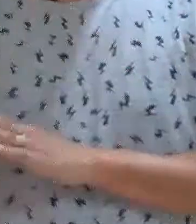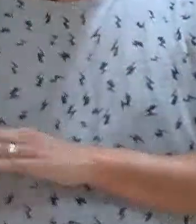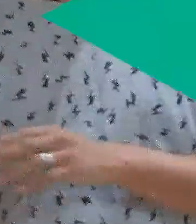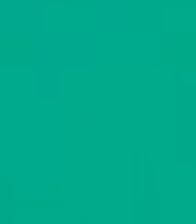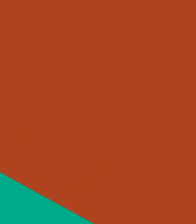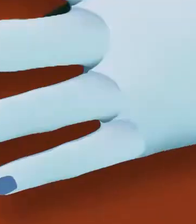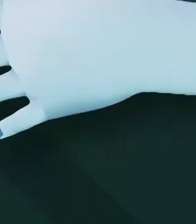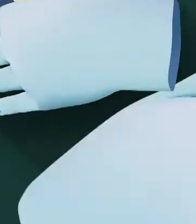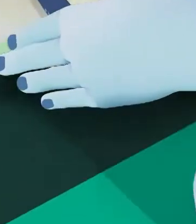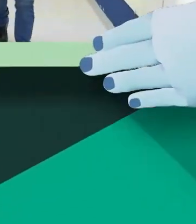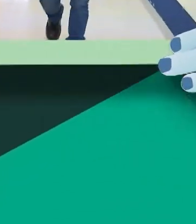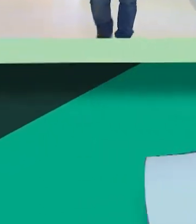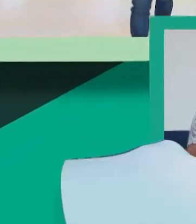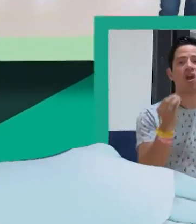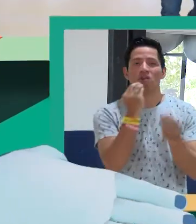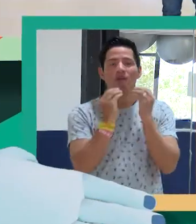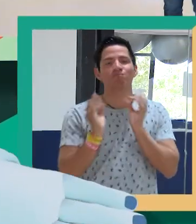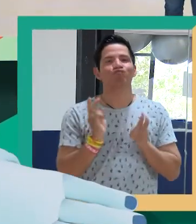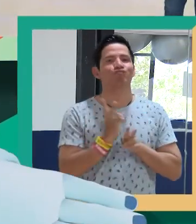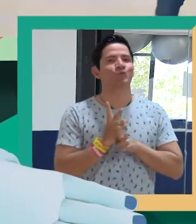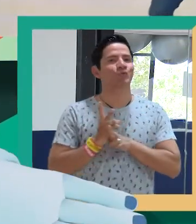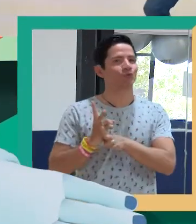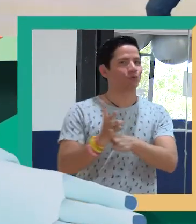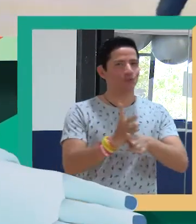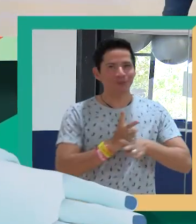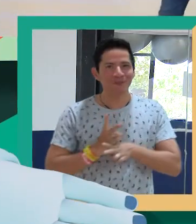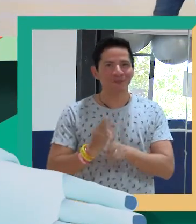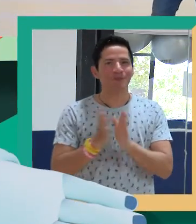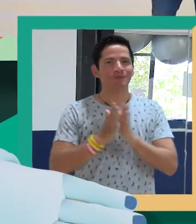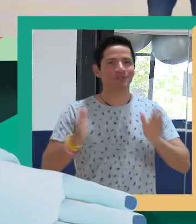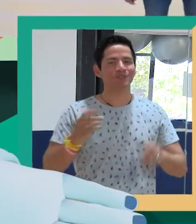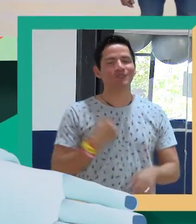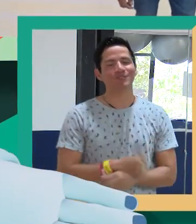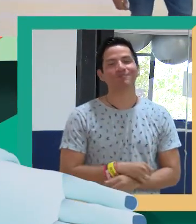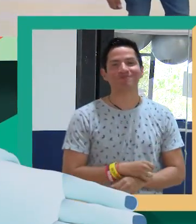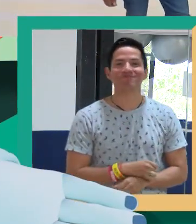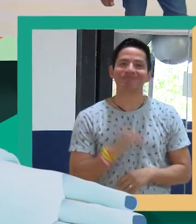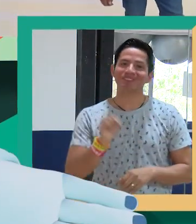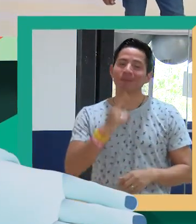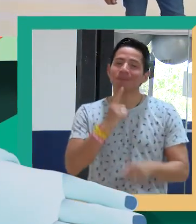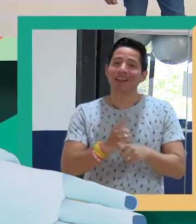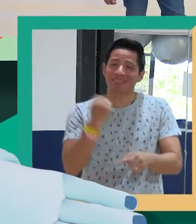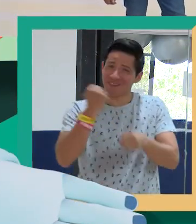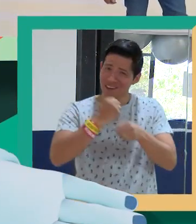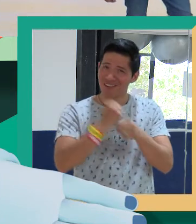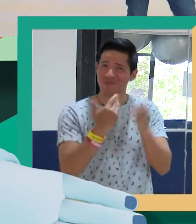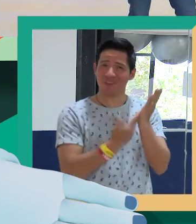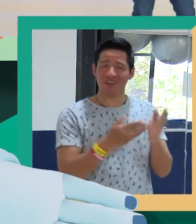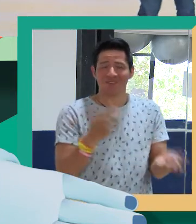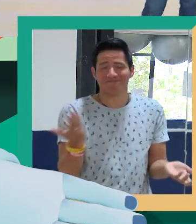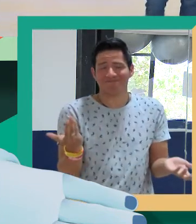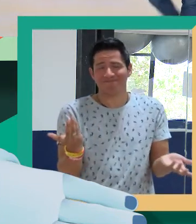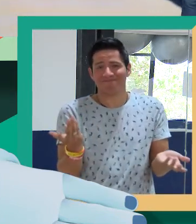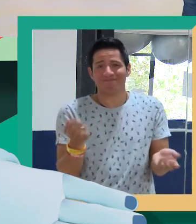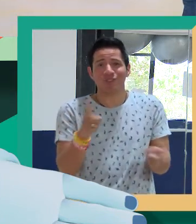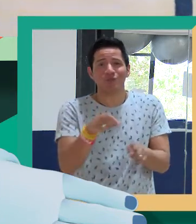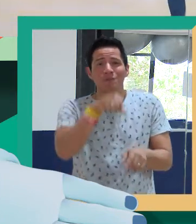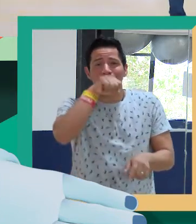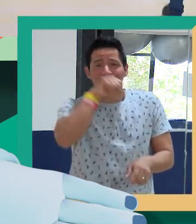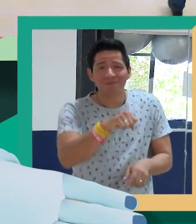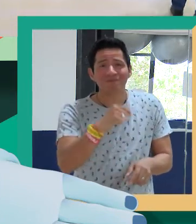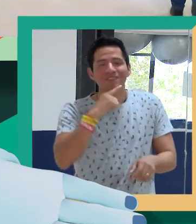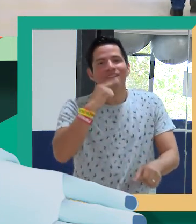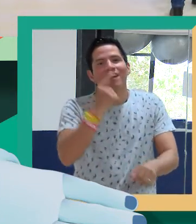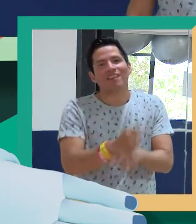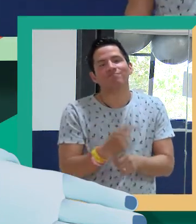Y sí, siempre tengo cuidado con mi alimentación. Ya que ser modelo involucra tener una buena